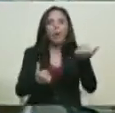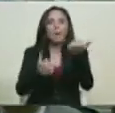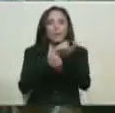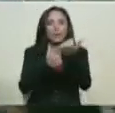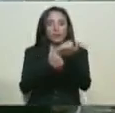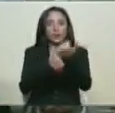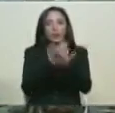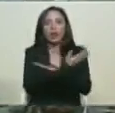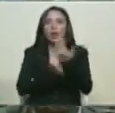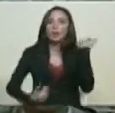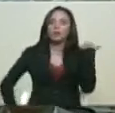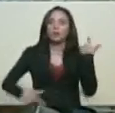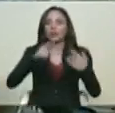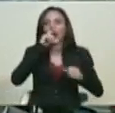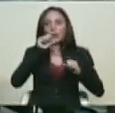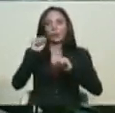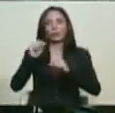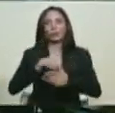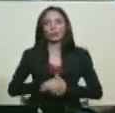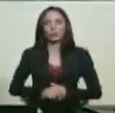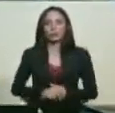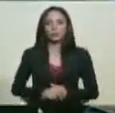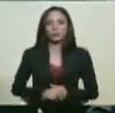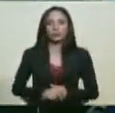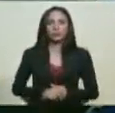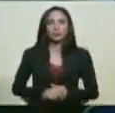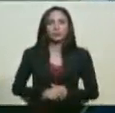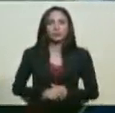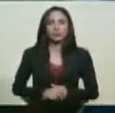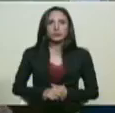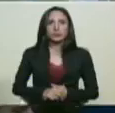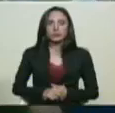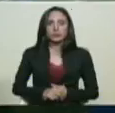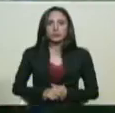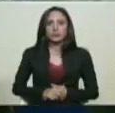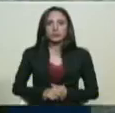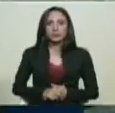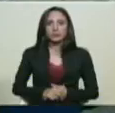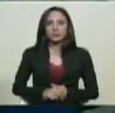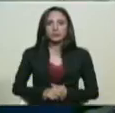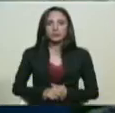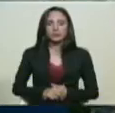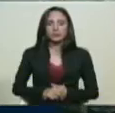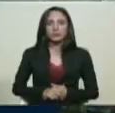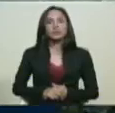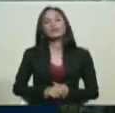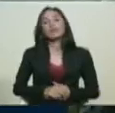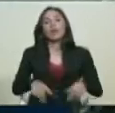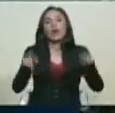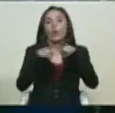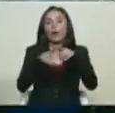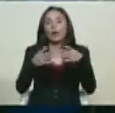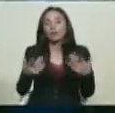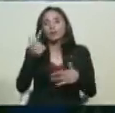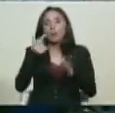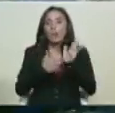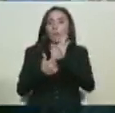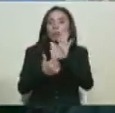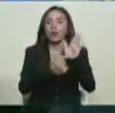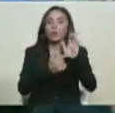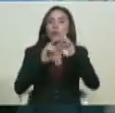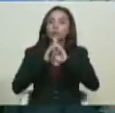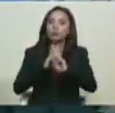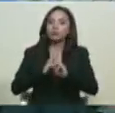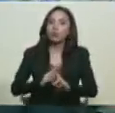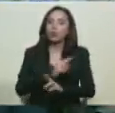la victoria en estos comicios del día de hoy. De igual manera, los resultados